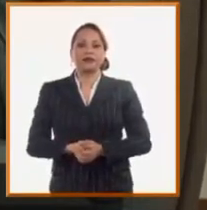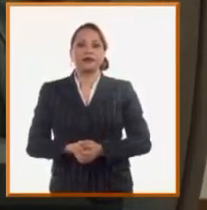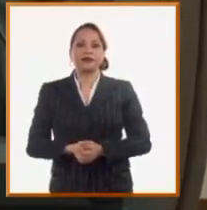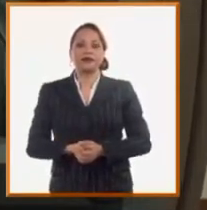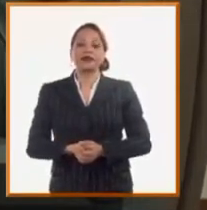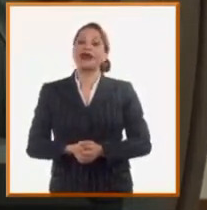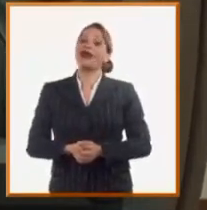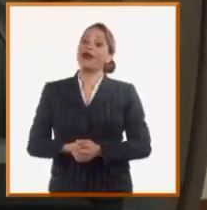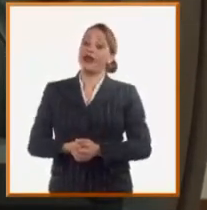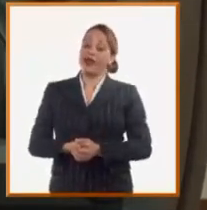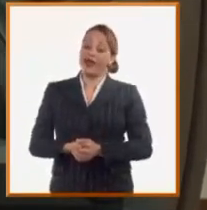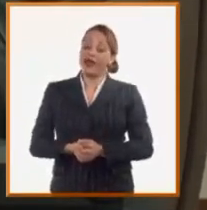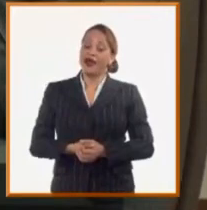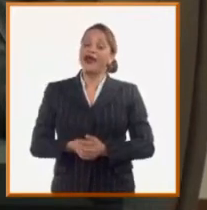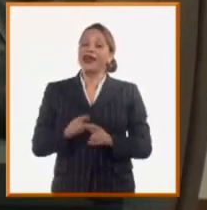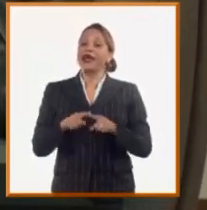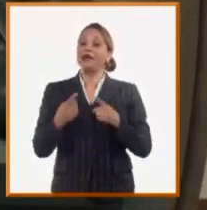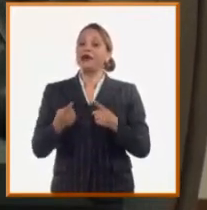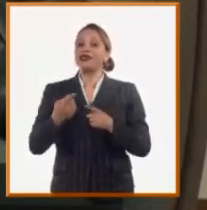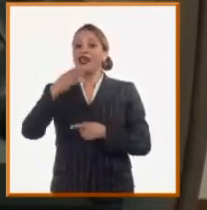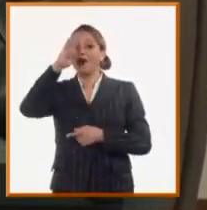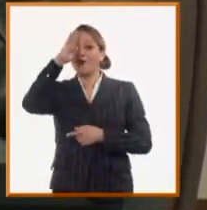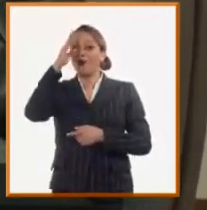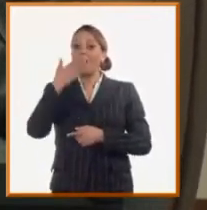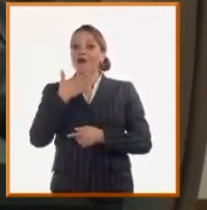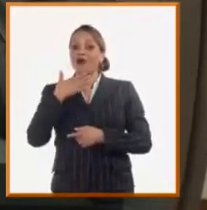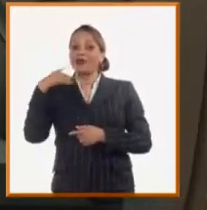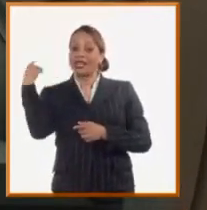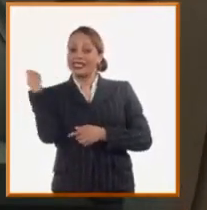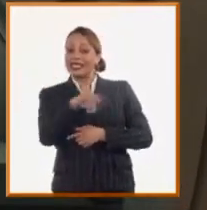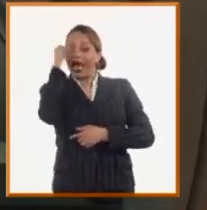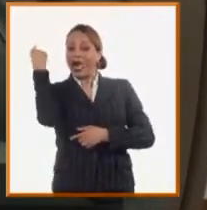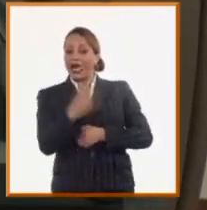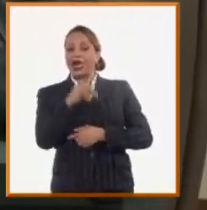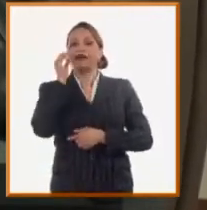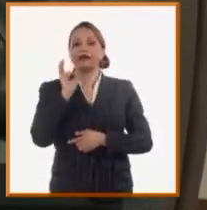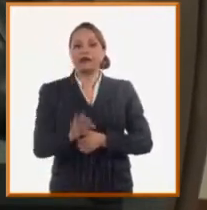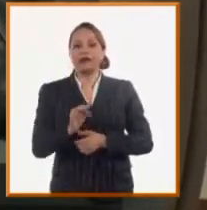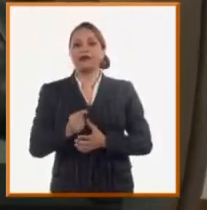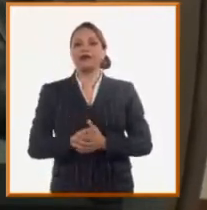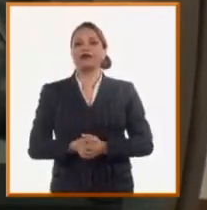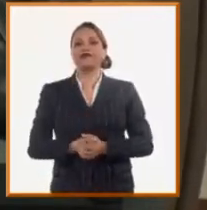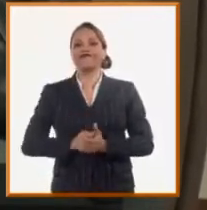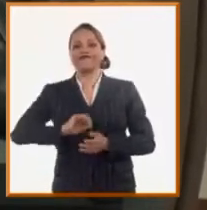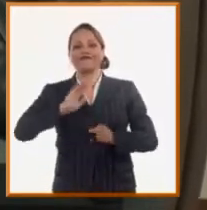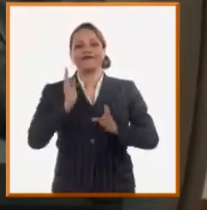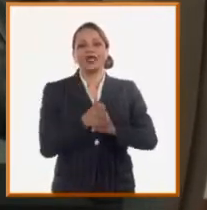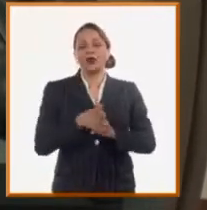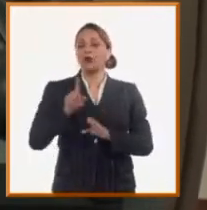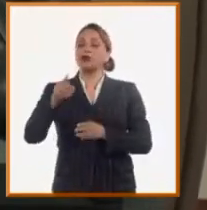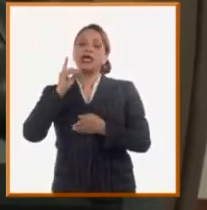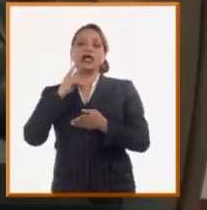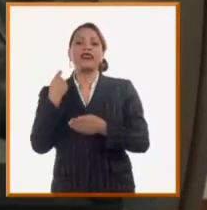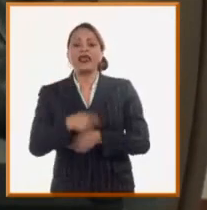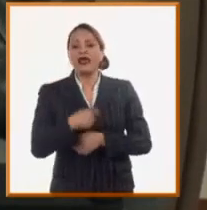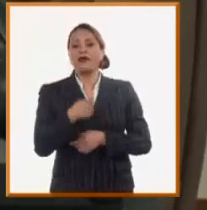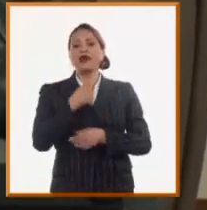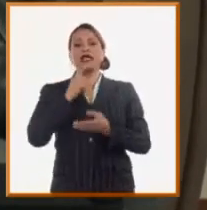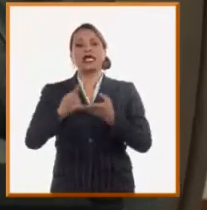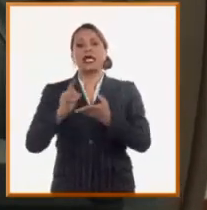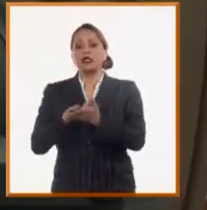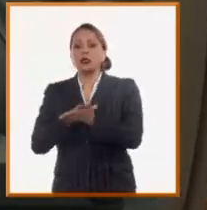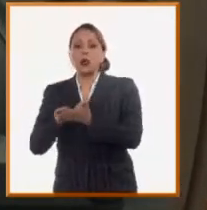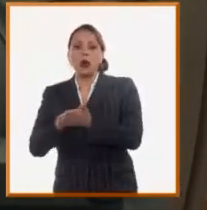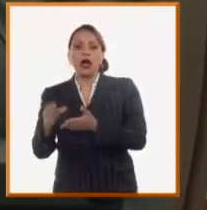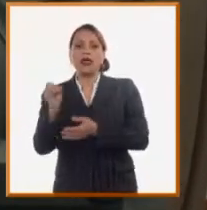Lo que pasa es que a nosotros nos aplican la que no le aplican a nadie. Ustedes deben, pero ustedes no tienen crédito, ustedes están